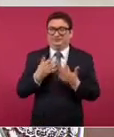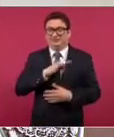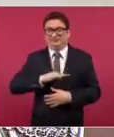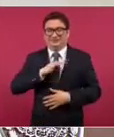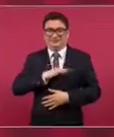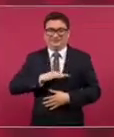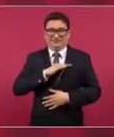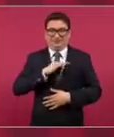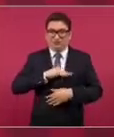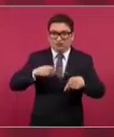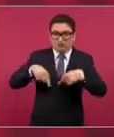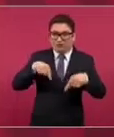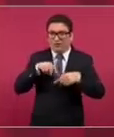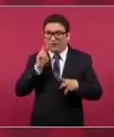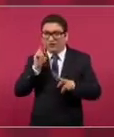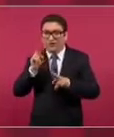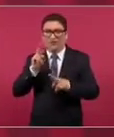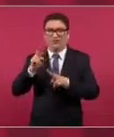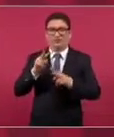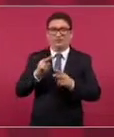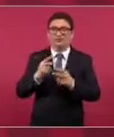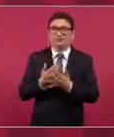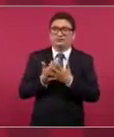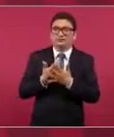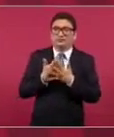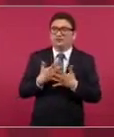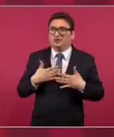felicidad y también de esperanza.